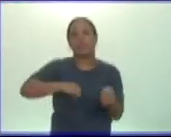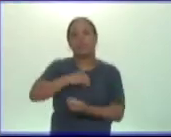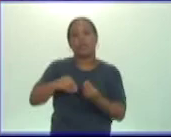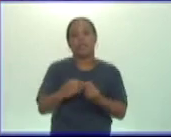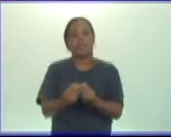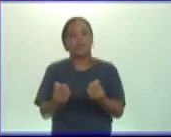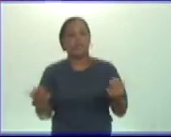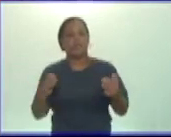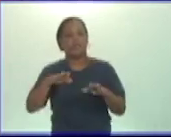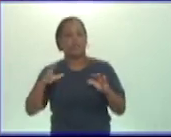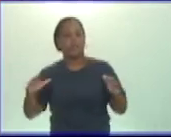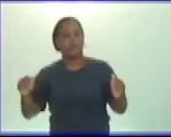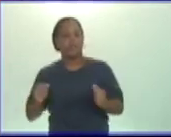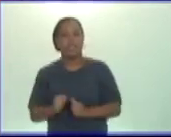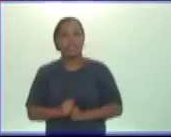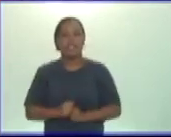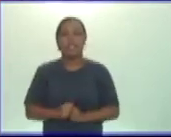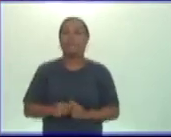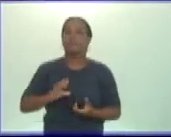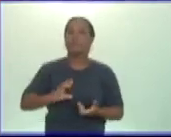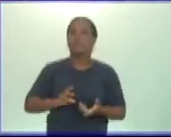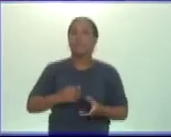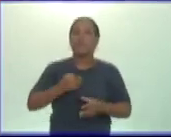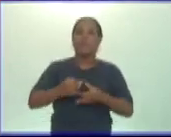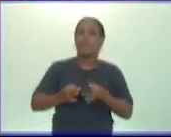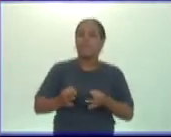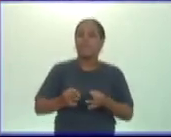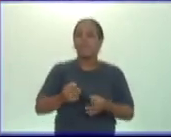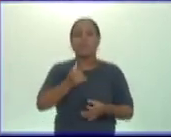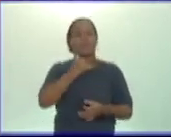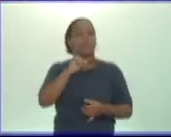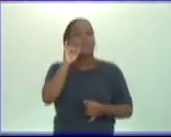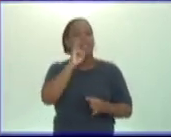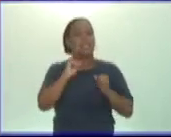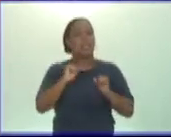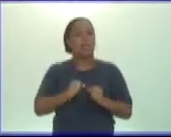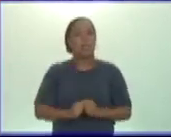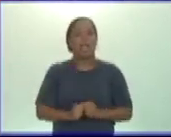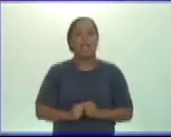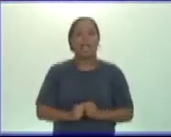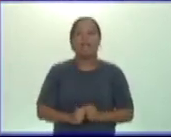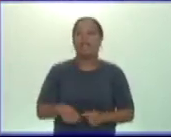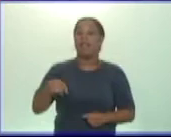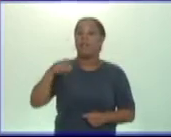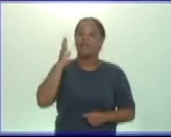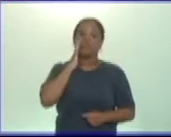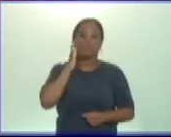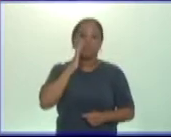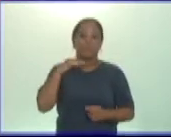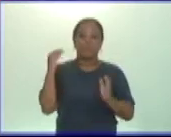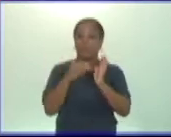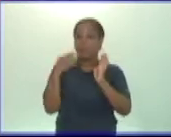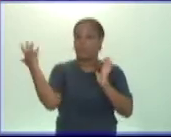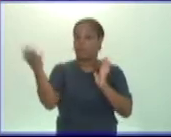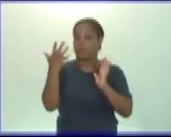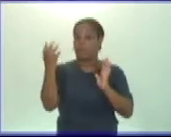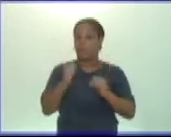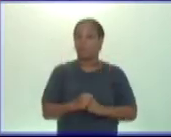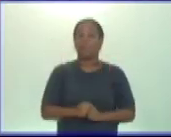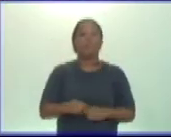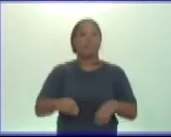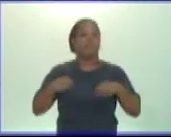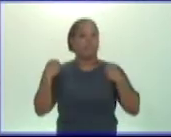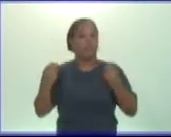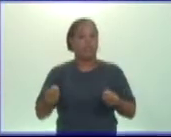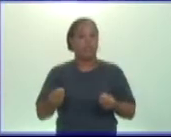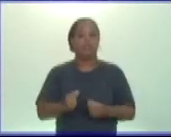son fenómenos irregulares. Conocer entonces los contaminantes del medio ambiente y el efectos que estos provocan